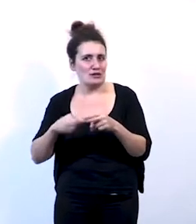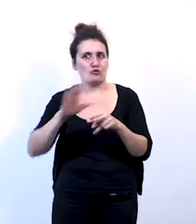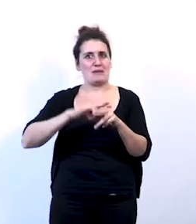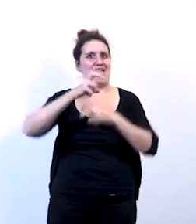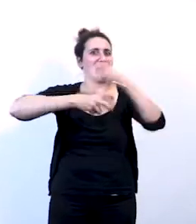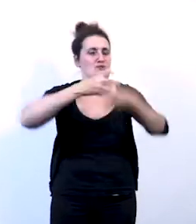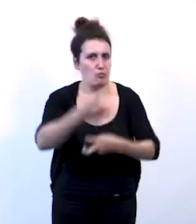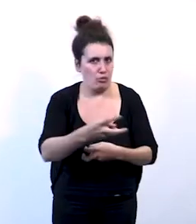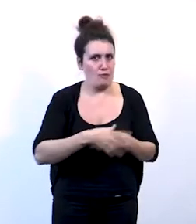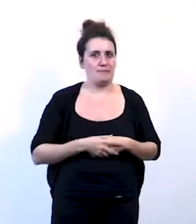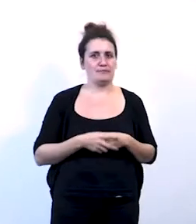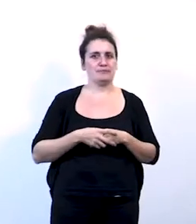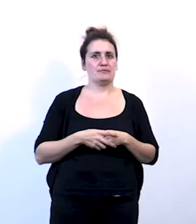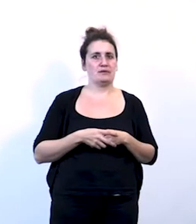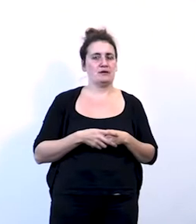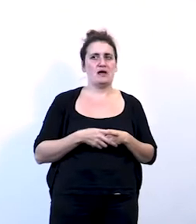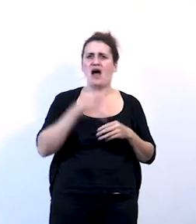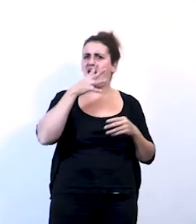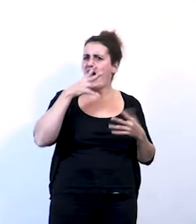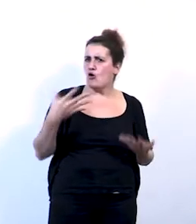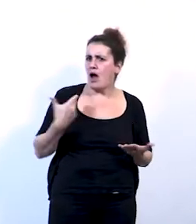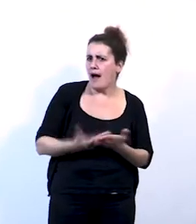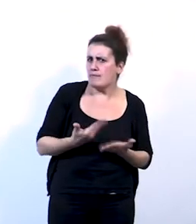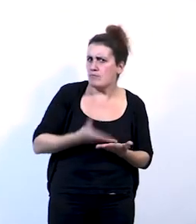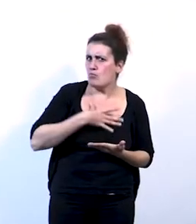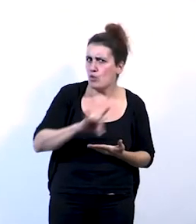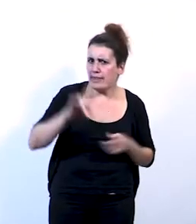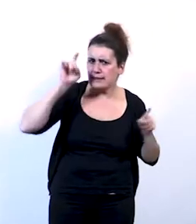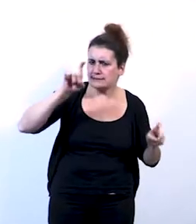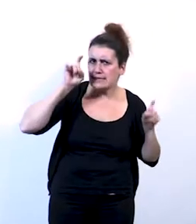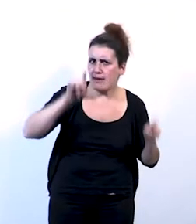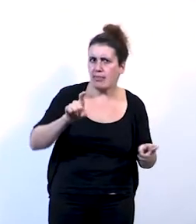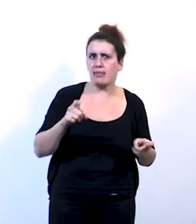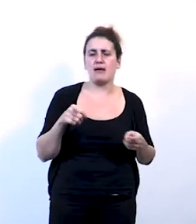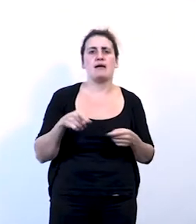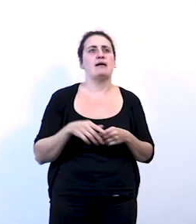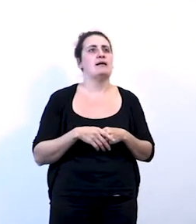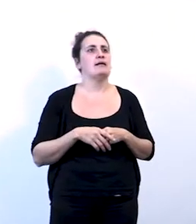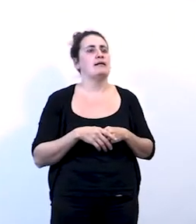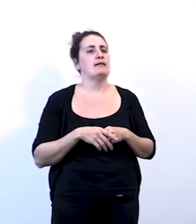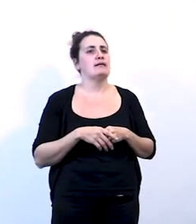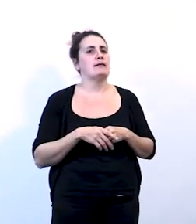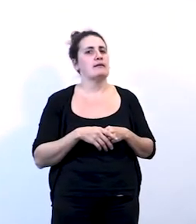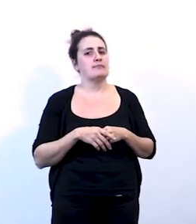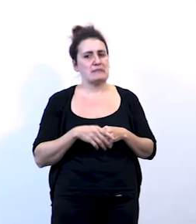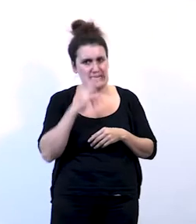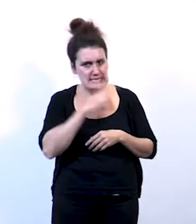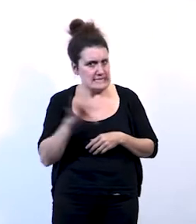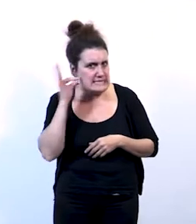está garantizando, se puede garantizar hoy la enseñanza, la educación para esas